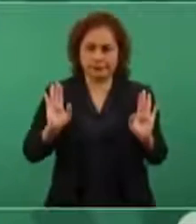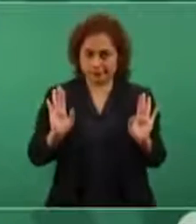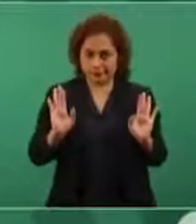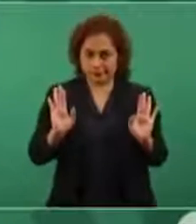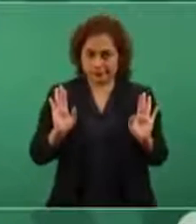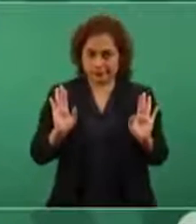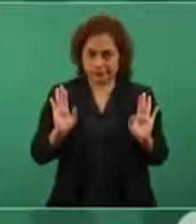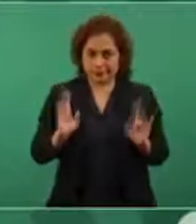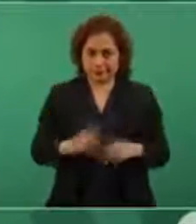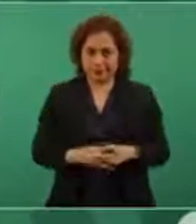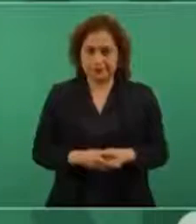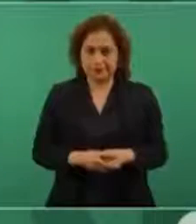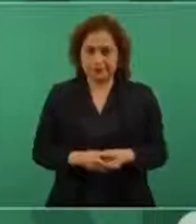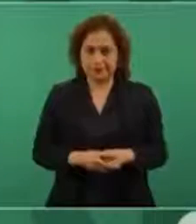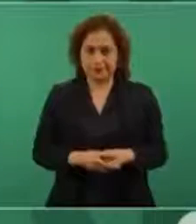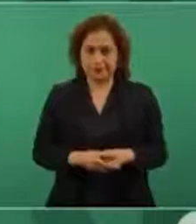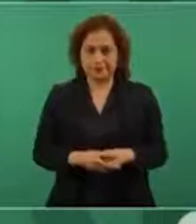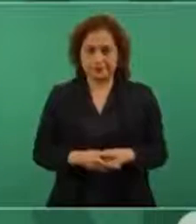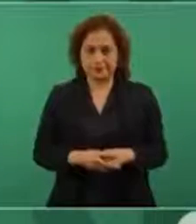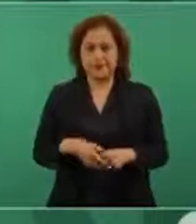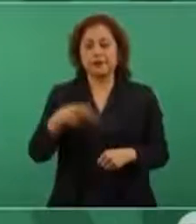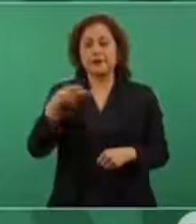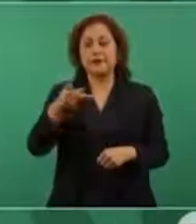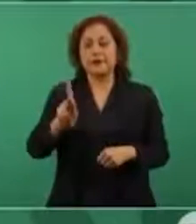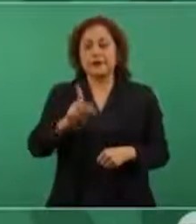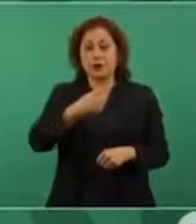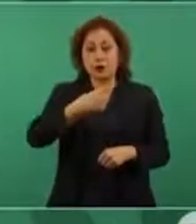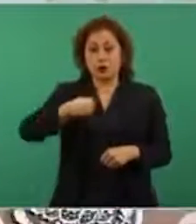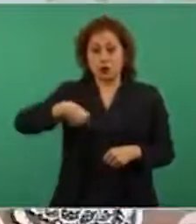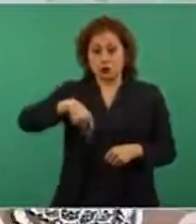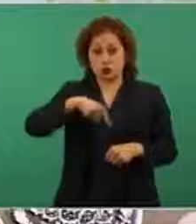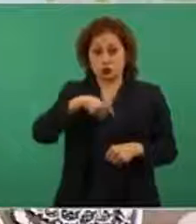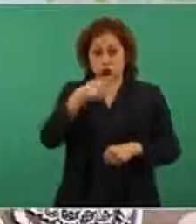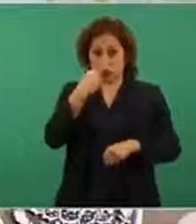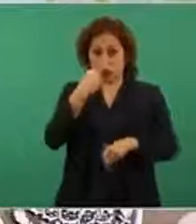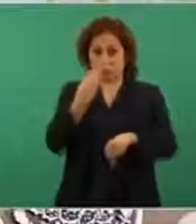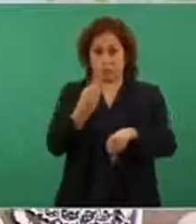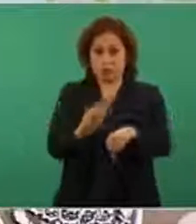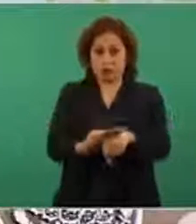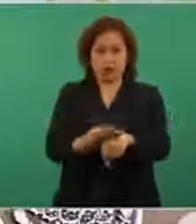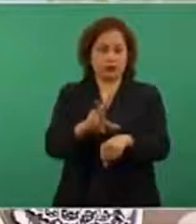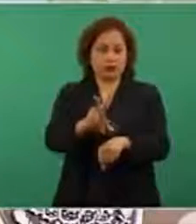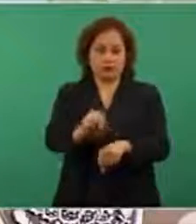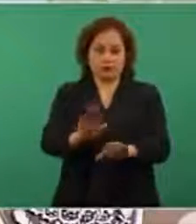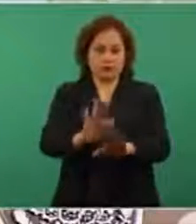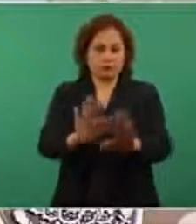asunto. Ya no depende de nosotros, pero por principios,